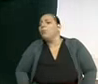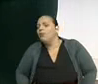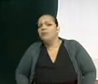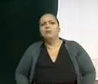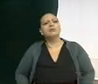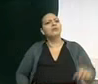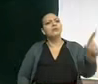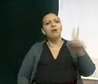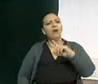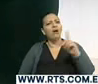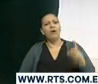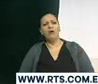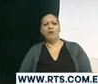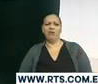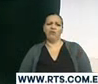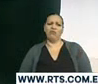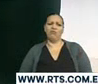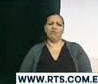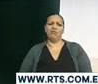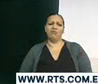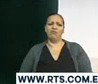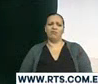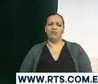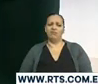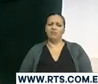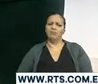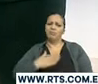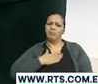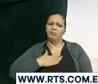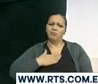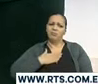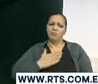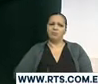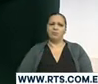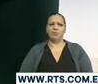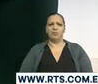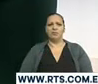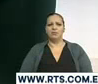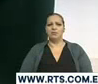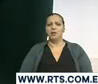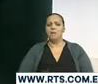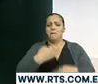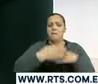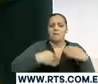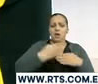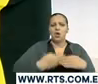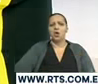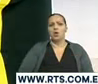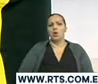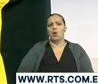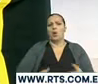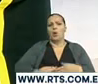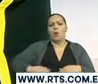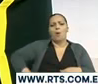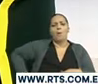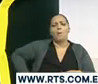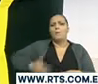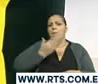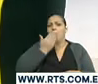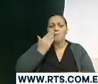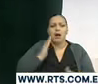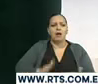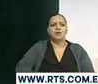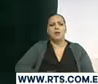Eso sí, cuando usted tiene una necesidad como ser humano, procure, cargue su toallita, algún papel y o tápese la nariz y estornude.